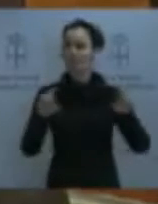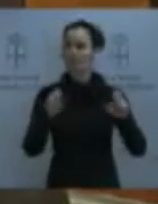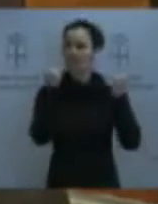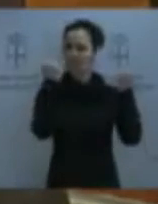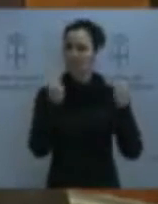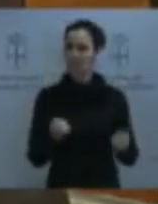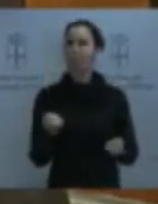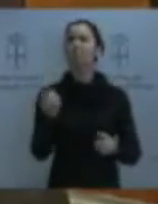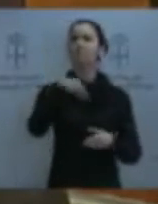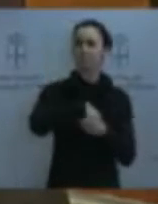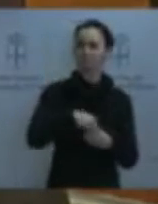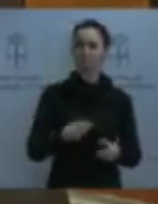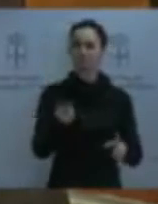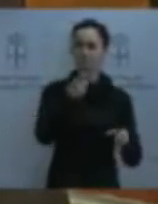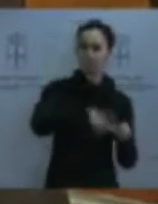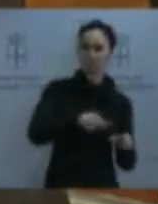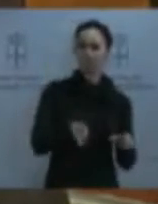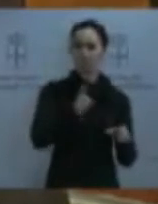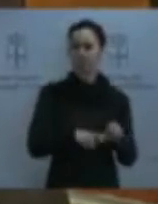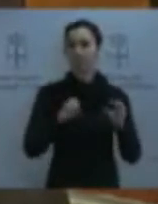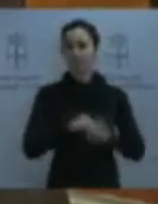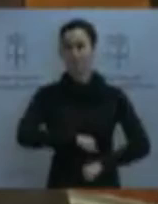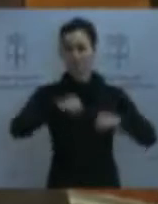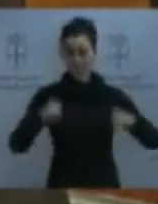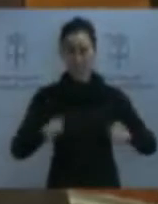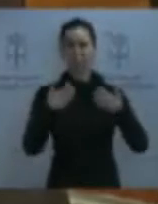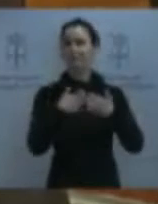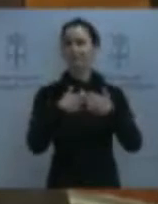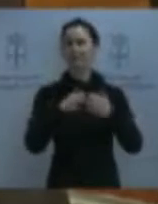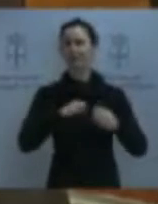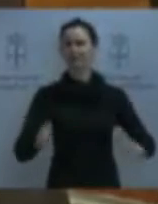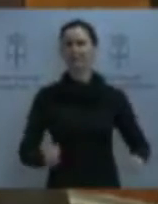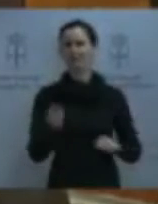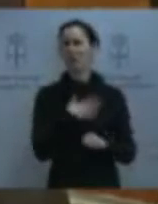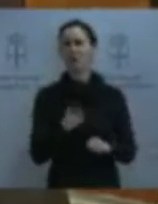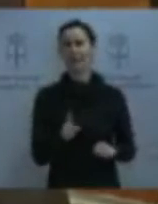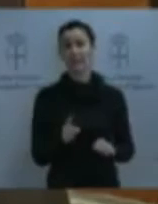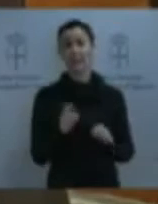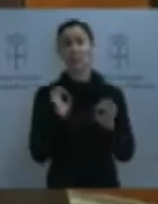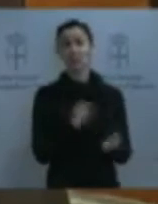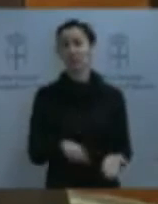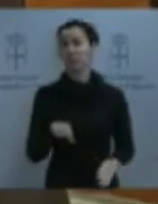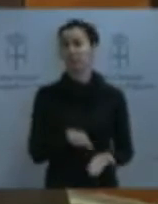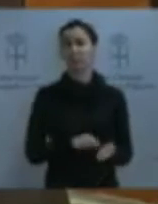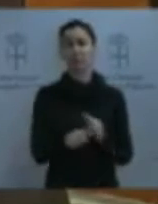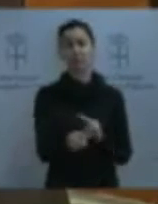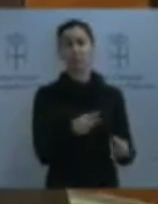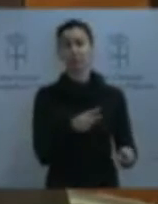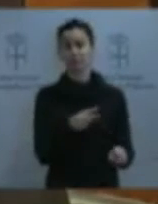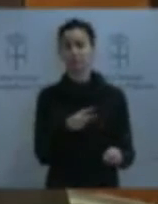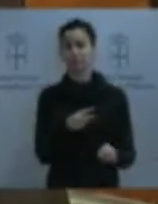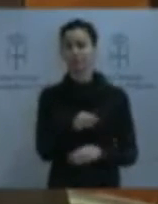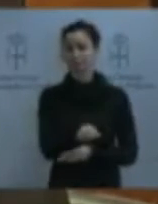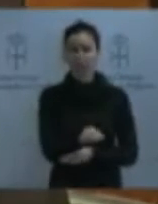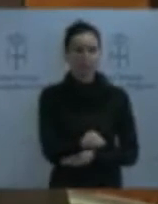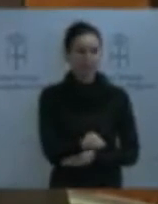consolidación industrial y un alto nivel también de exigencia de transparencia financiera, nunca han pedido ustedes un compromiso de ningún tipo a